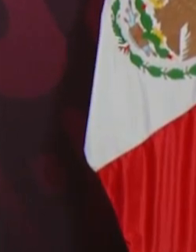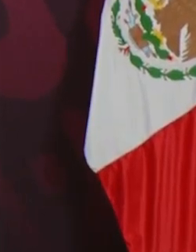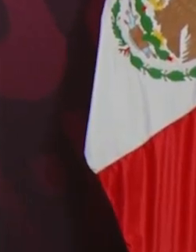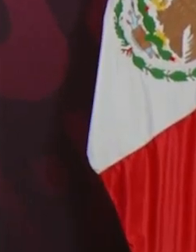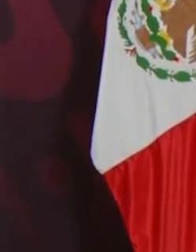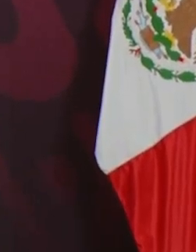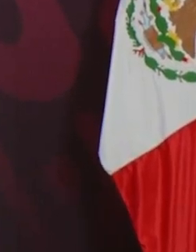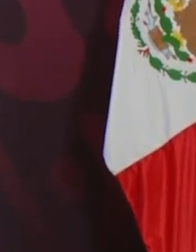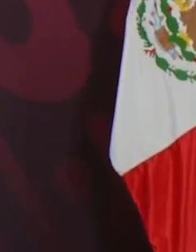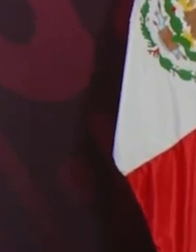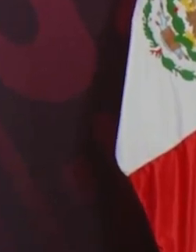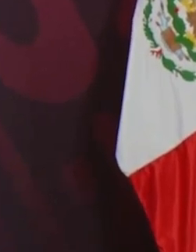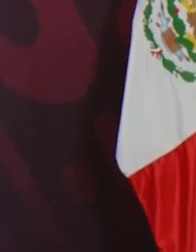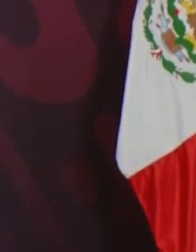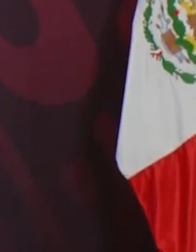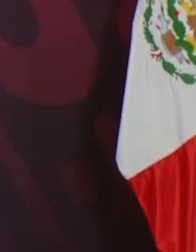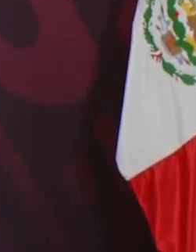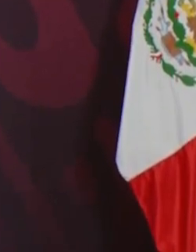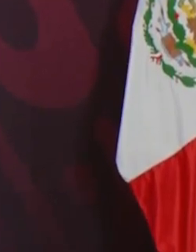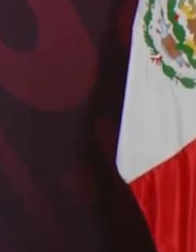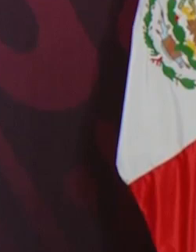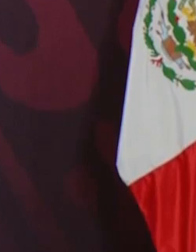comprados o alquilados.